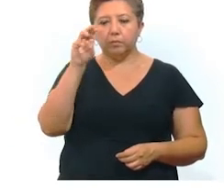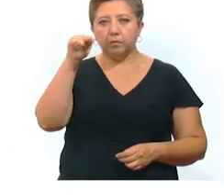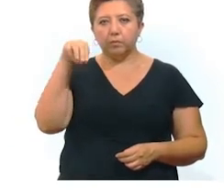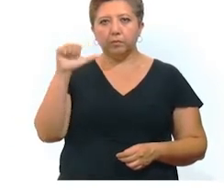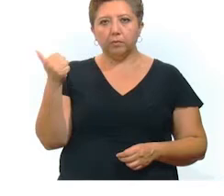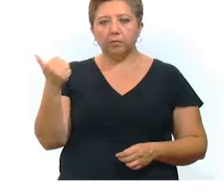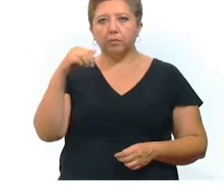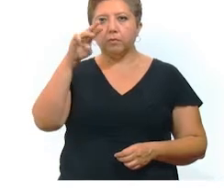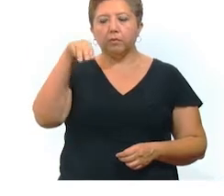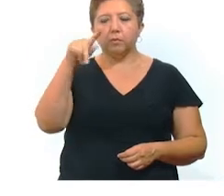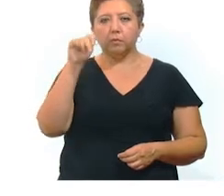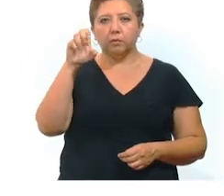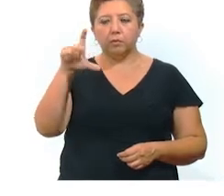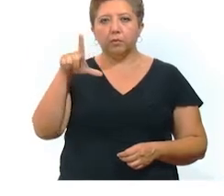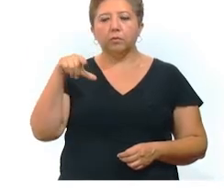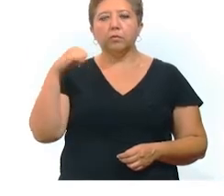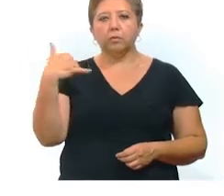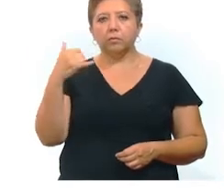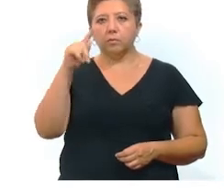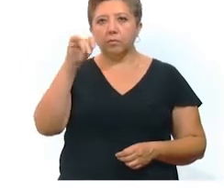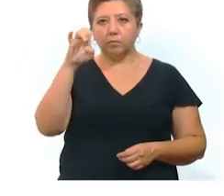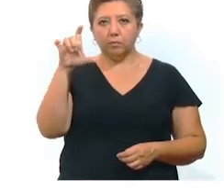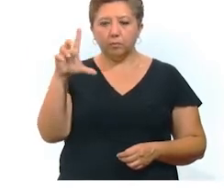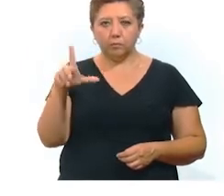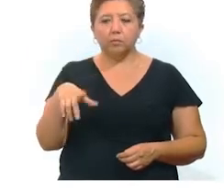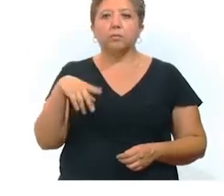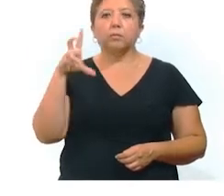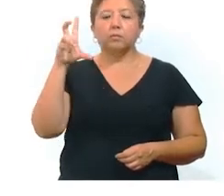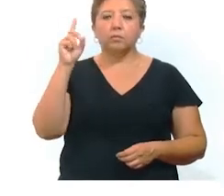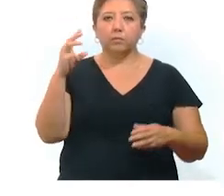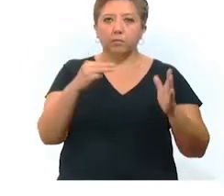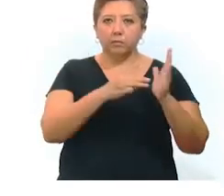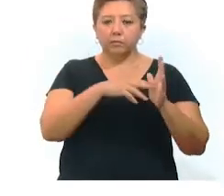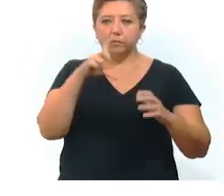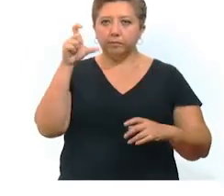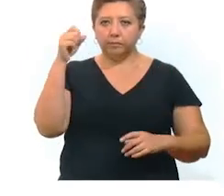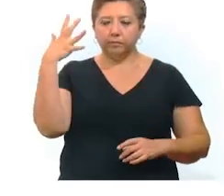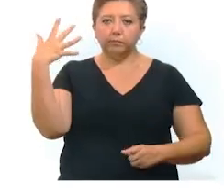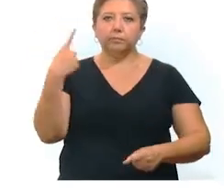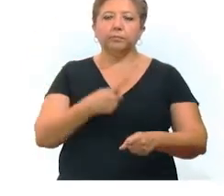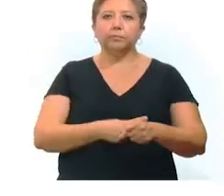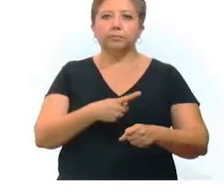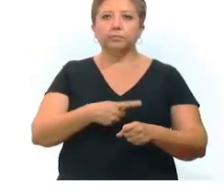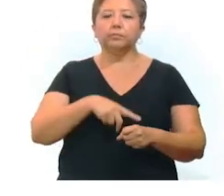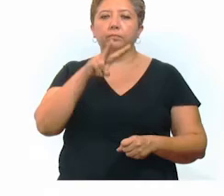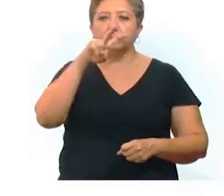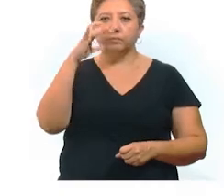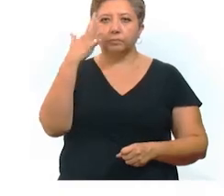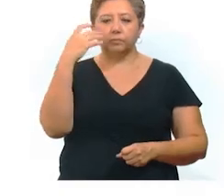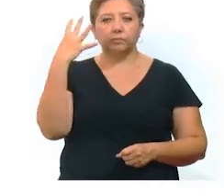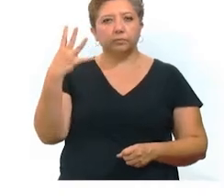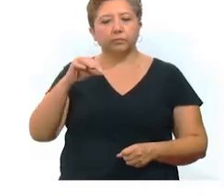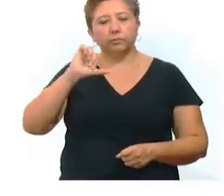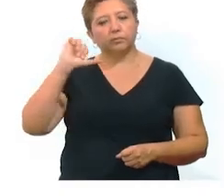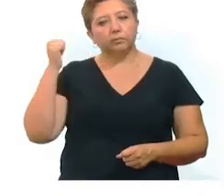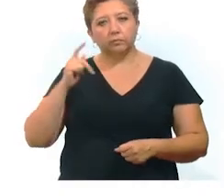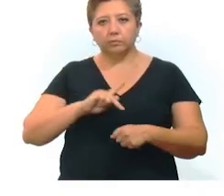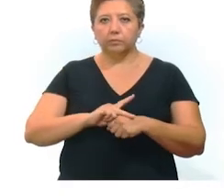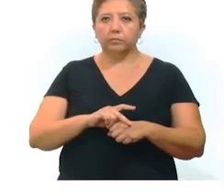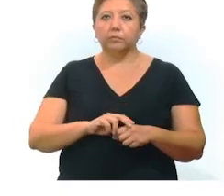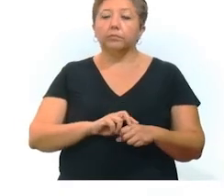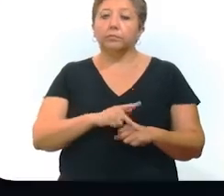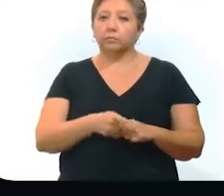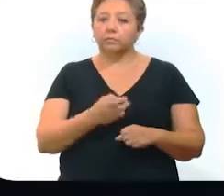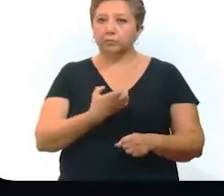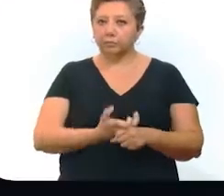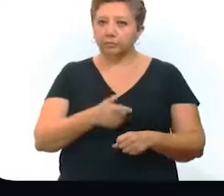Motul, San Felipe y Ticul. De los 30.025 casos positivos, 254 son de otro país u otro